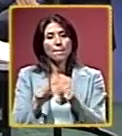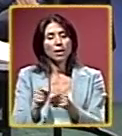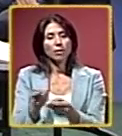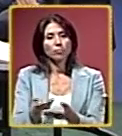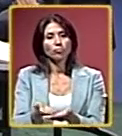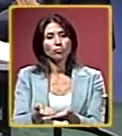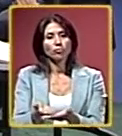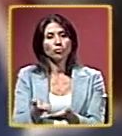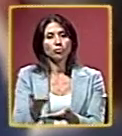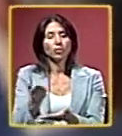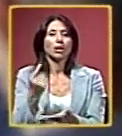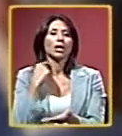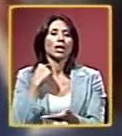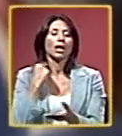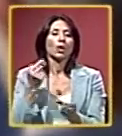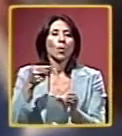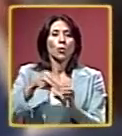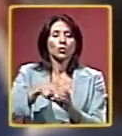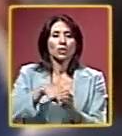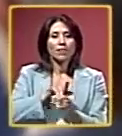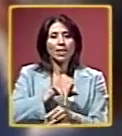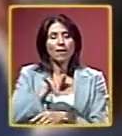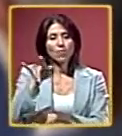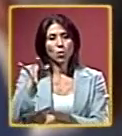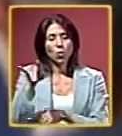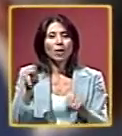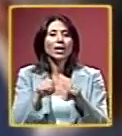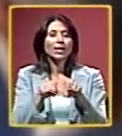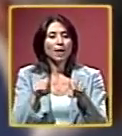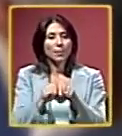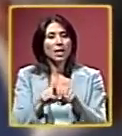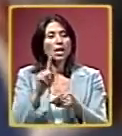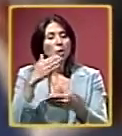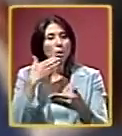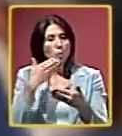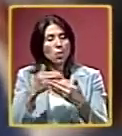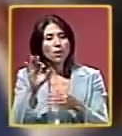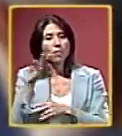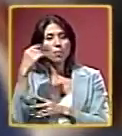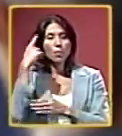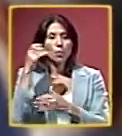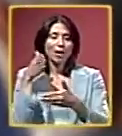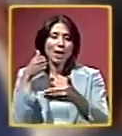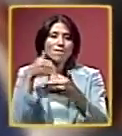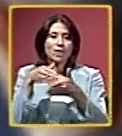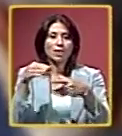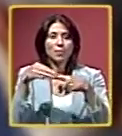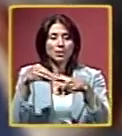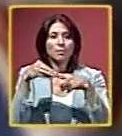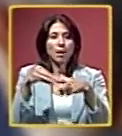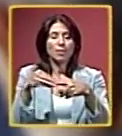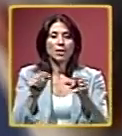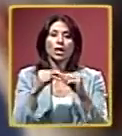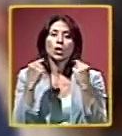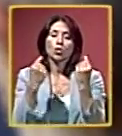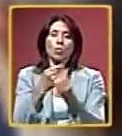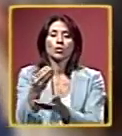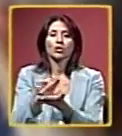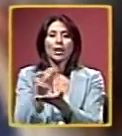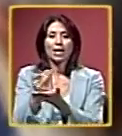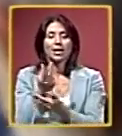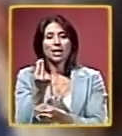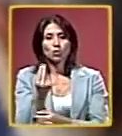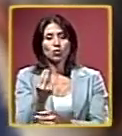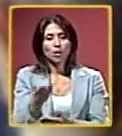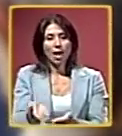el combustible de avión, que también es una buena medida porque afecta principalmente a grupos de ingresos altos,